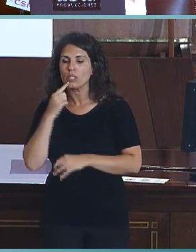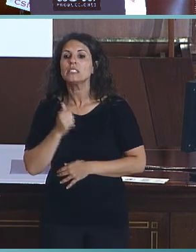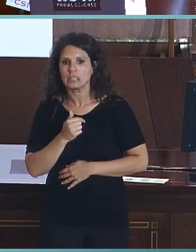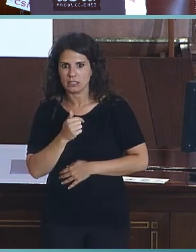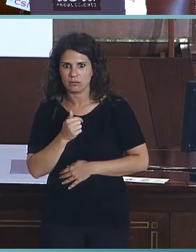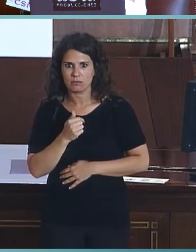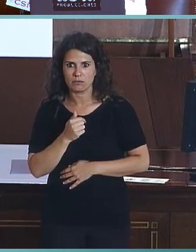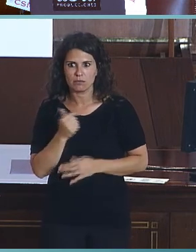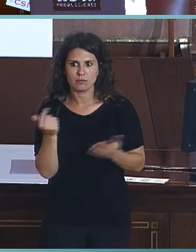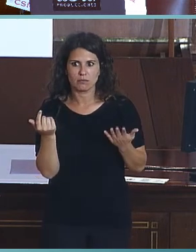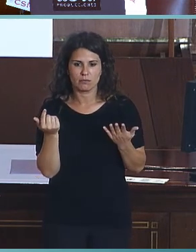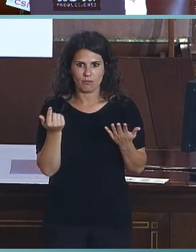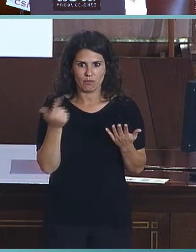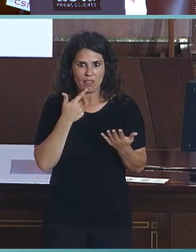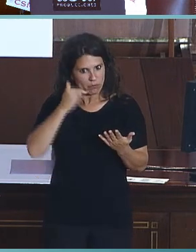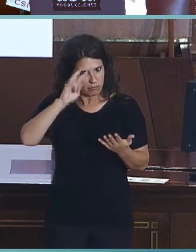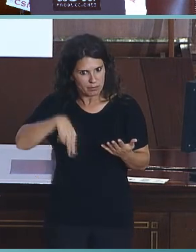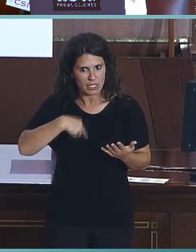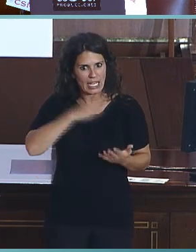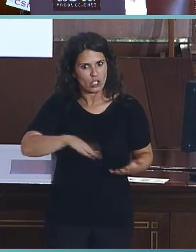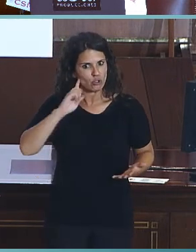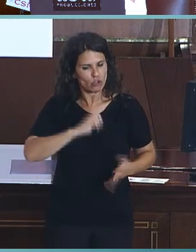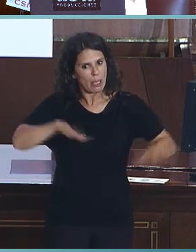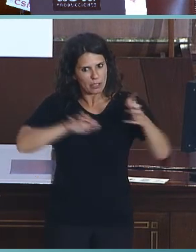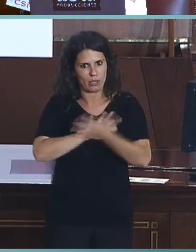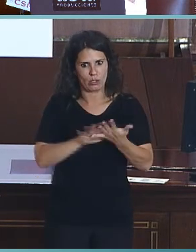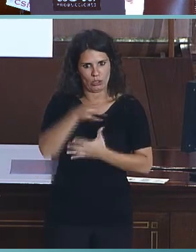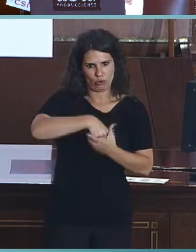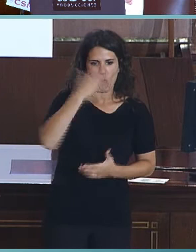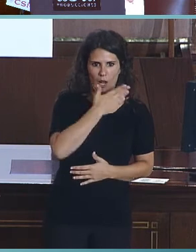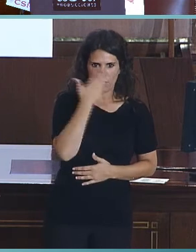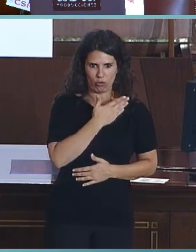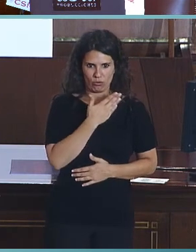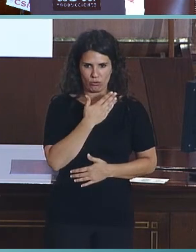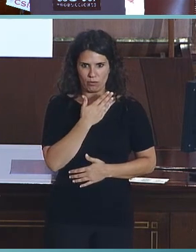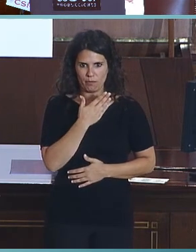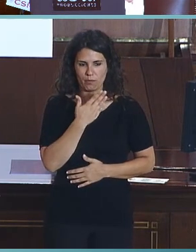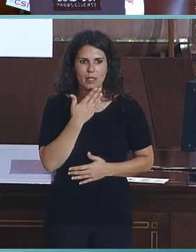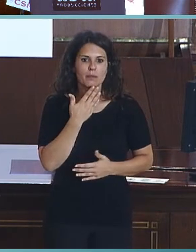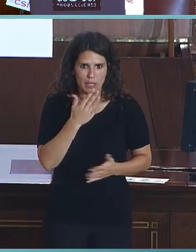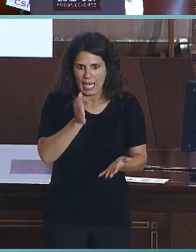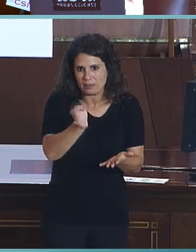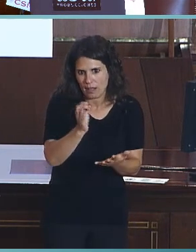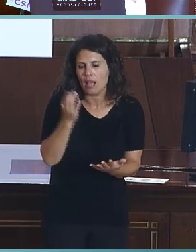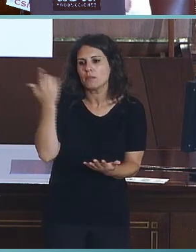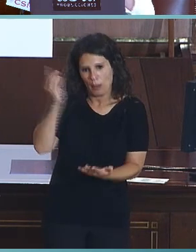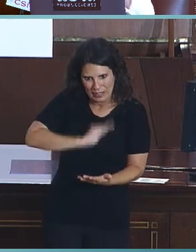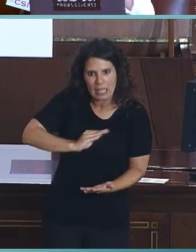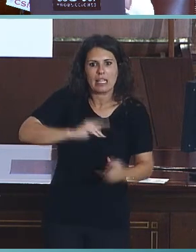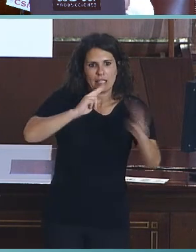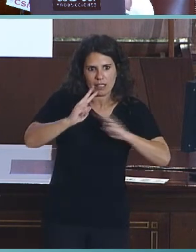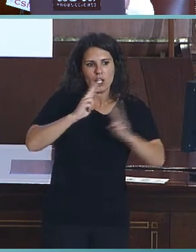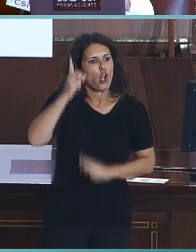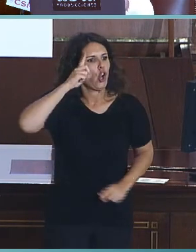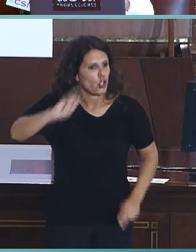Dicen que sí, que los niños sordos aprenden la lengua de signos en el colegio. Es verdad que hay bastantes respuestas de tipo no sé también, lo